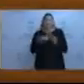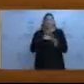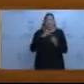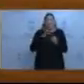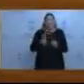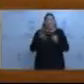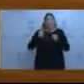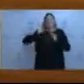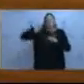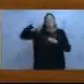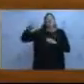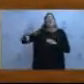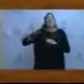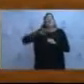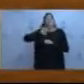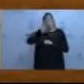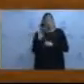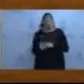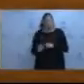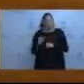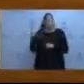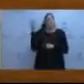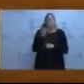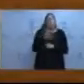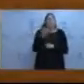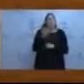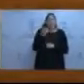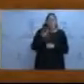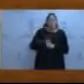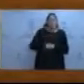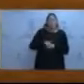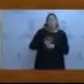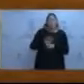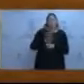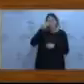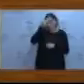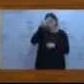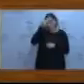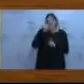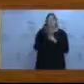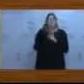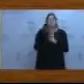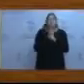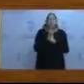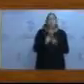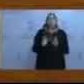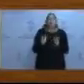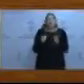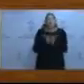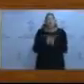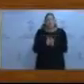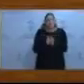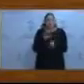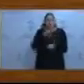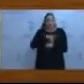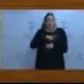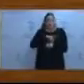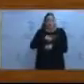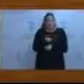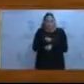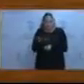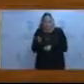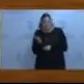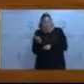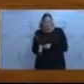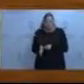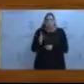externos automatizados, deben también plantearse ponerlos en el transporte colectivo o individual de enfermos, y que